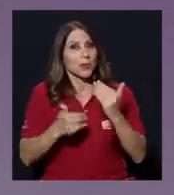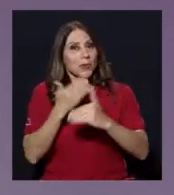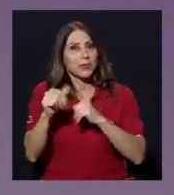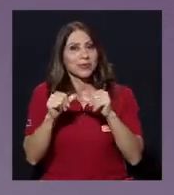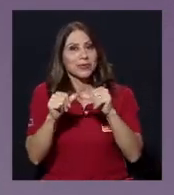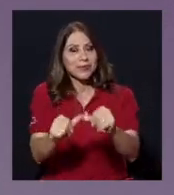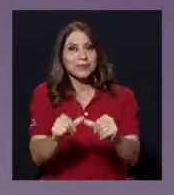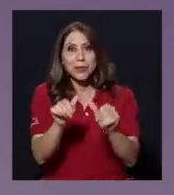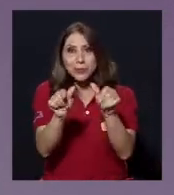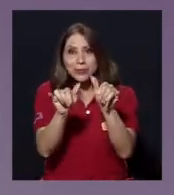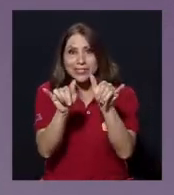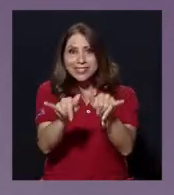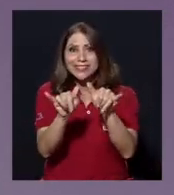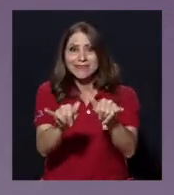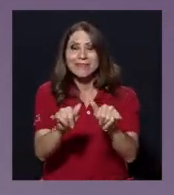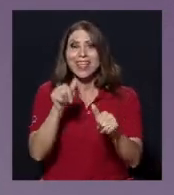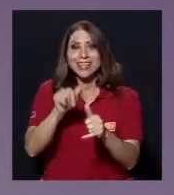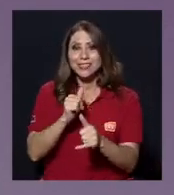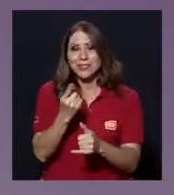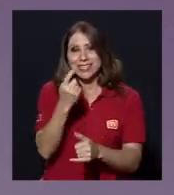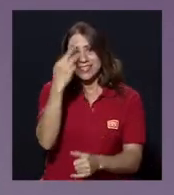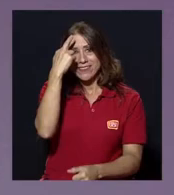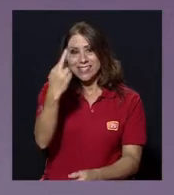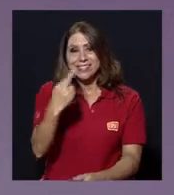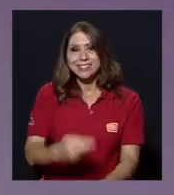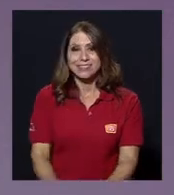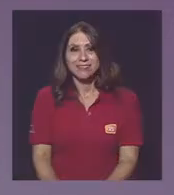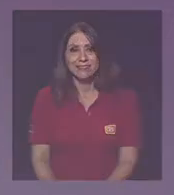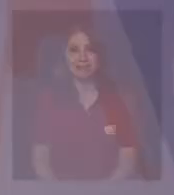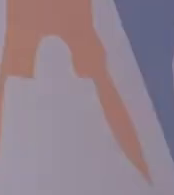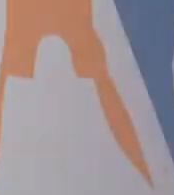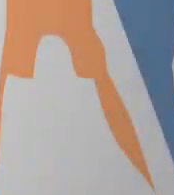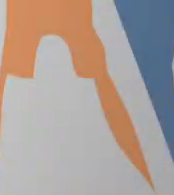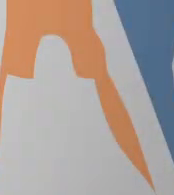de regreso en unos segundos. No se vaya, estamos en Irreverencias.